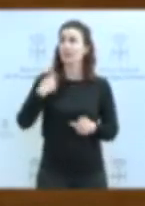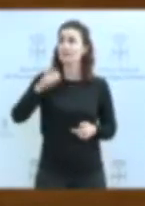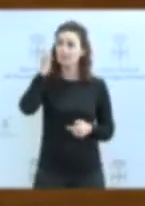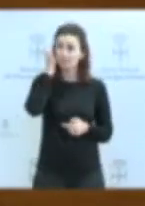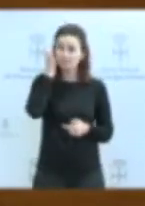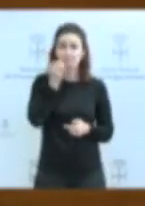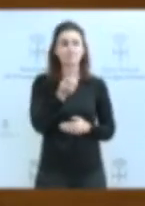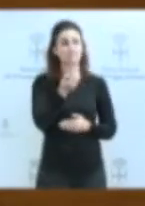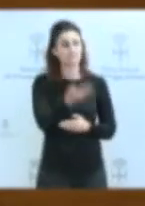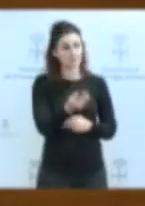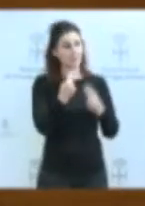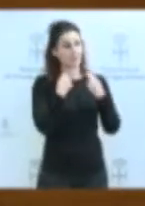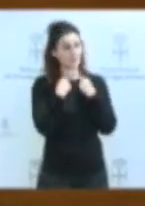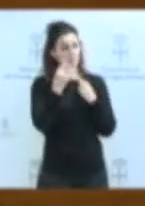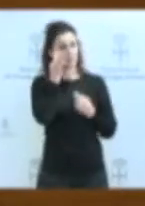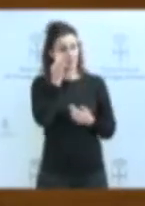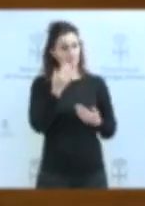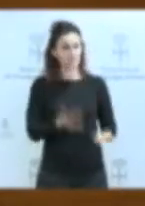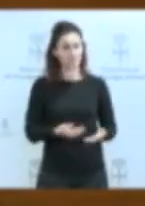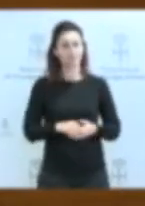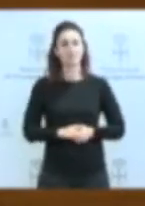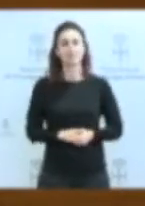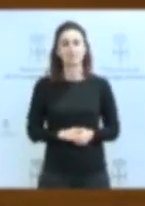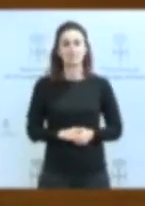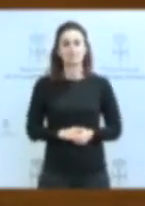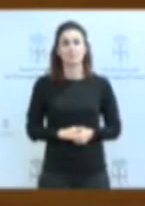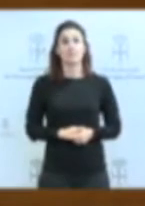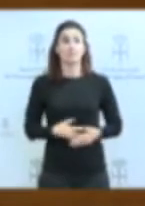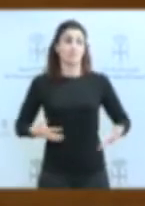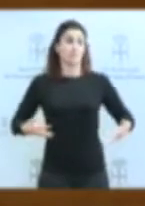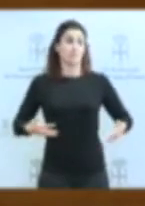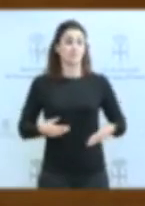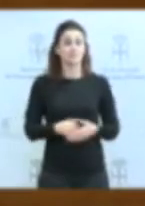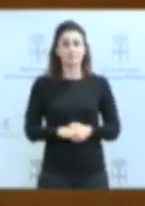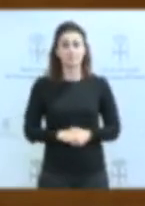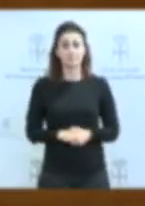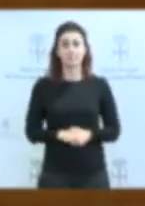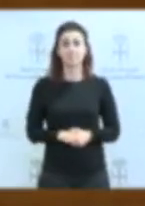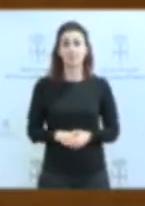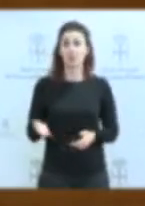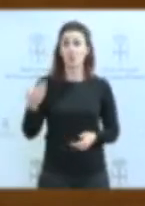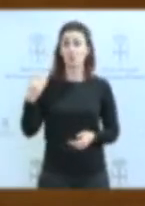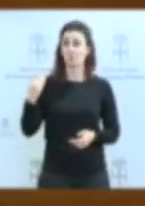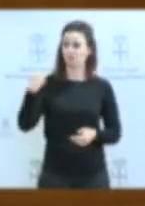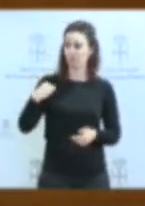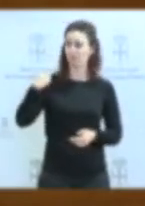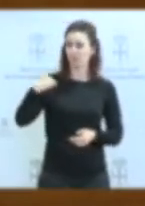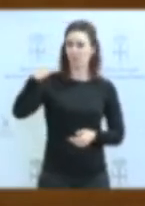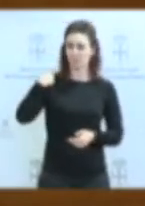En efecto, la novedad respecto de las últimas interpelaciones y preguntas vinculadas con este asunto